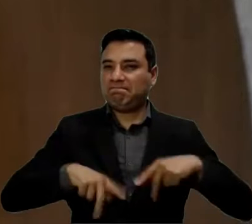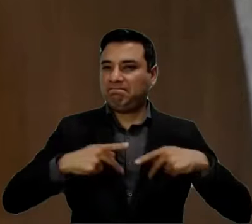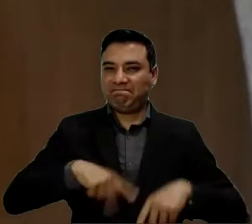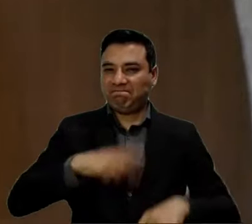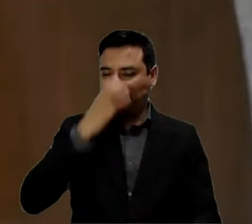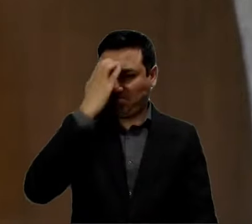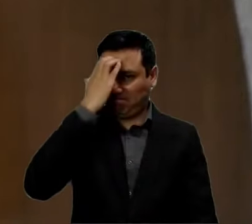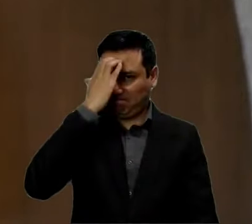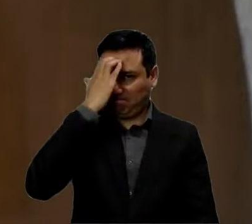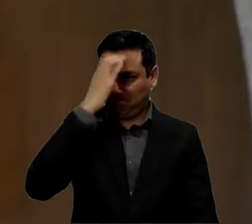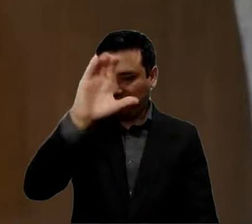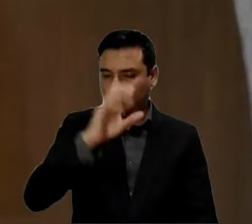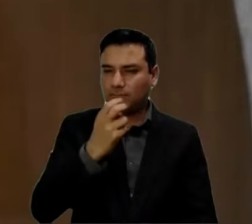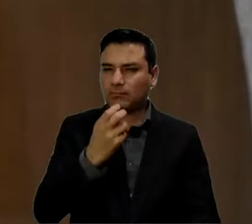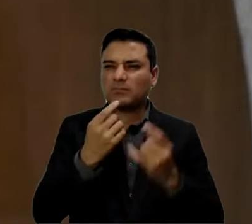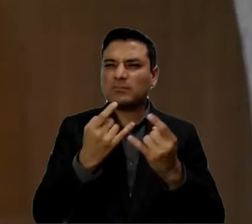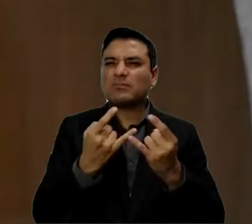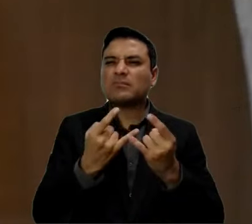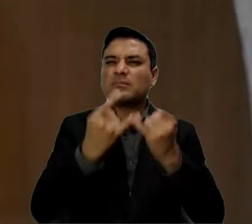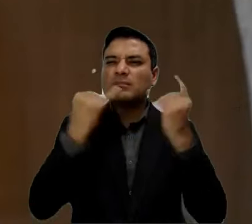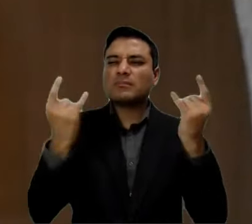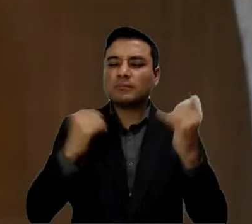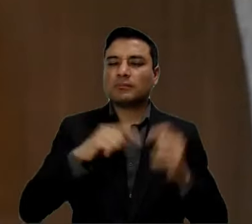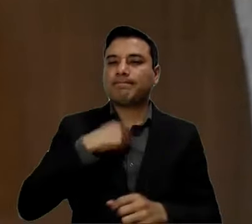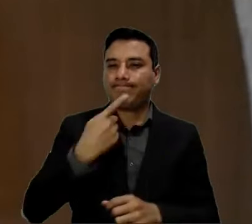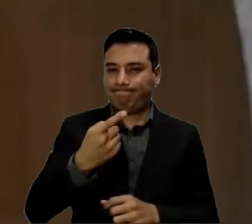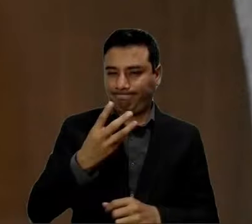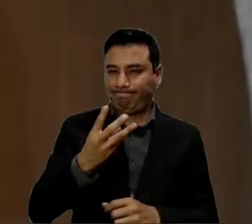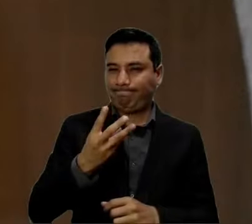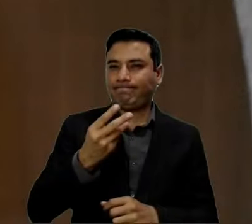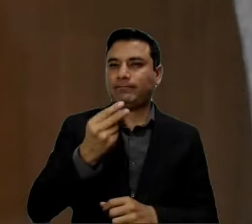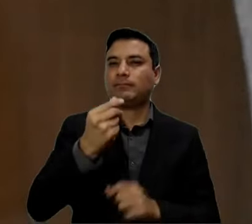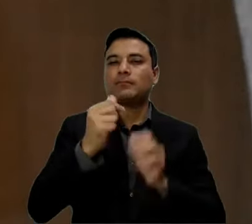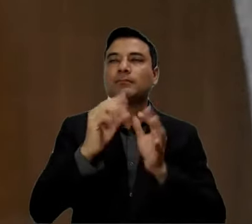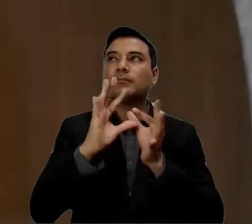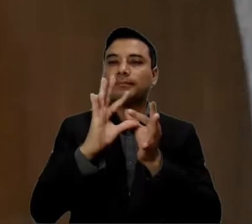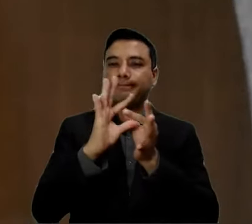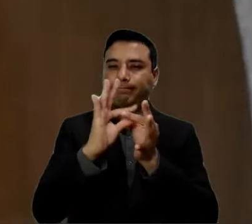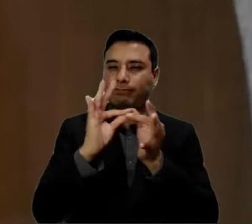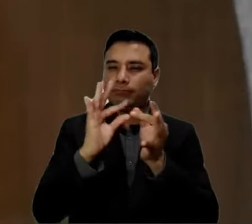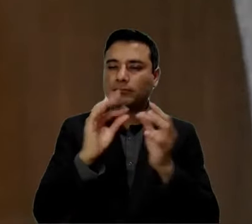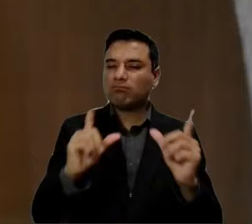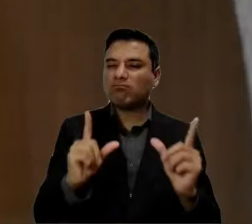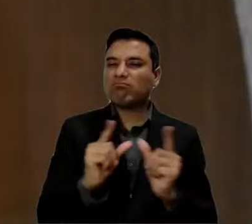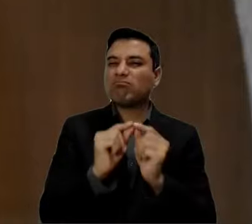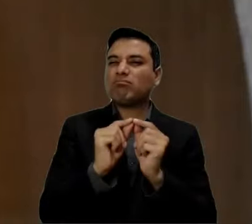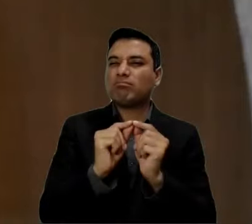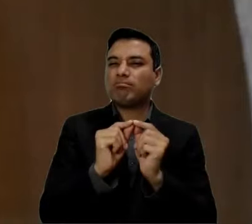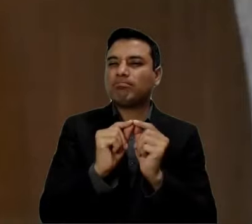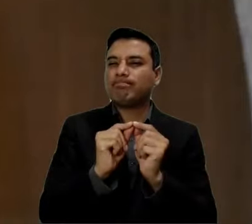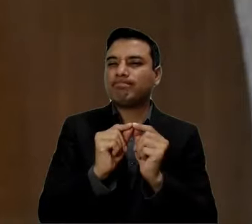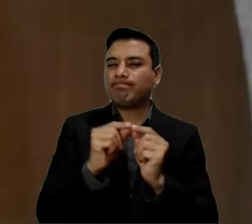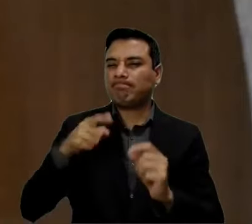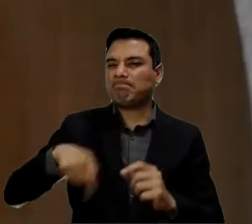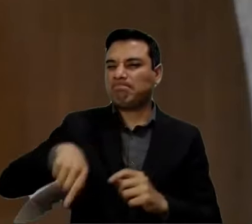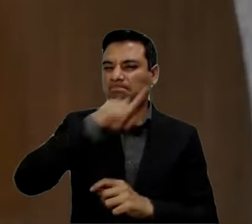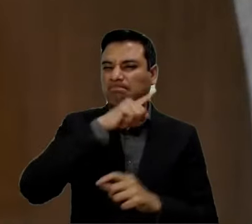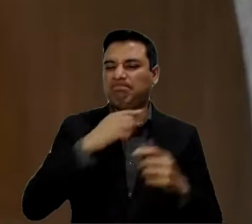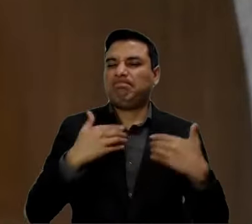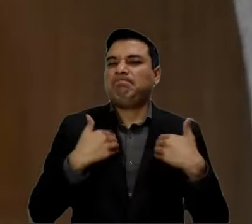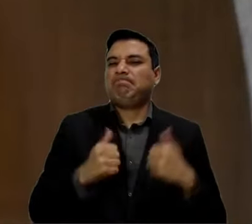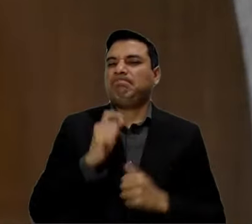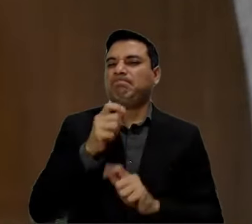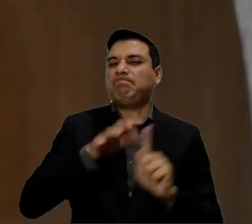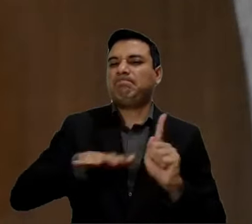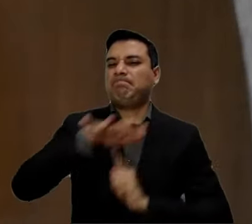esa historia se las voy a contar un poquito para dar contexto.